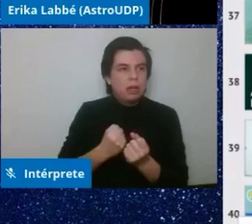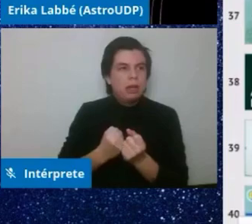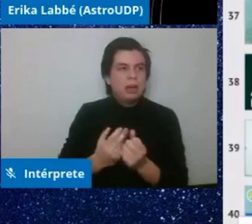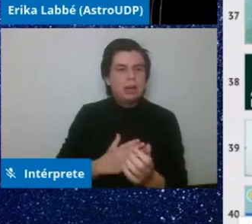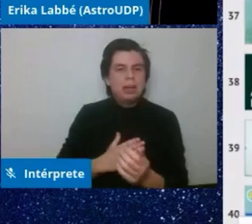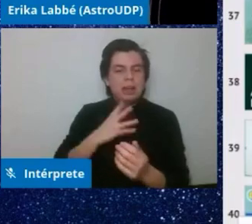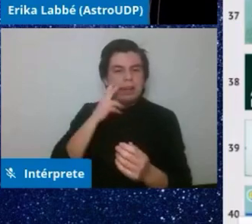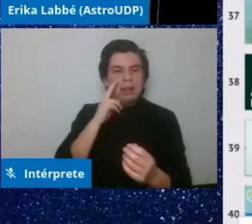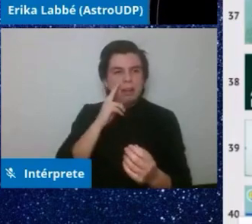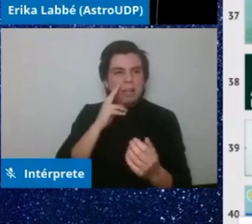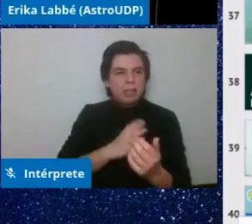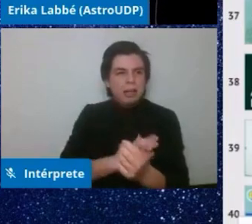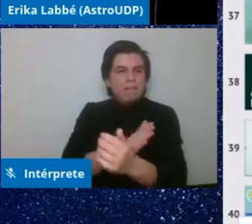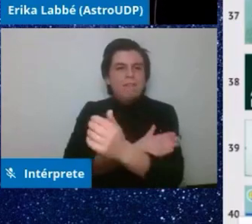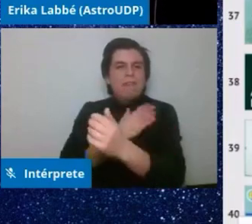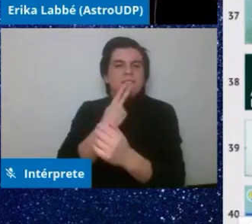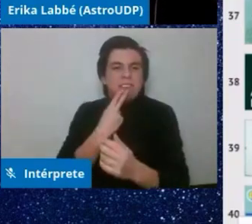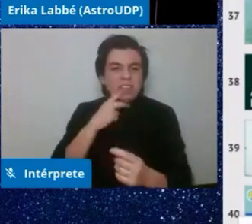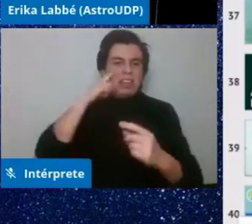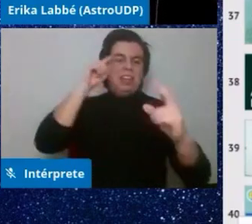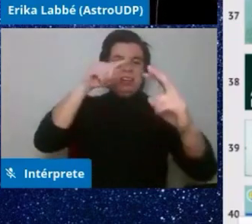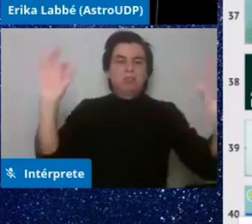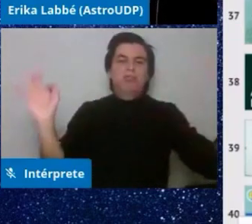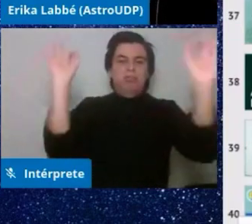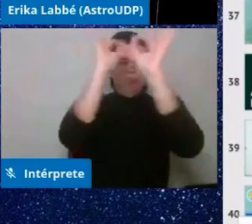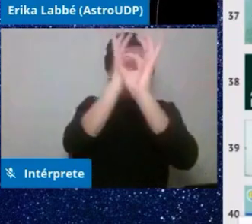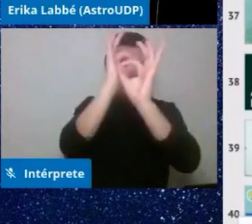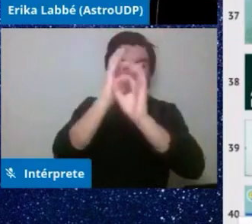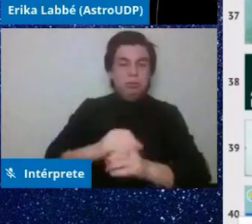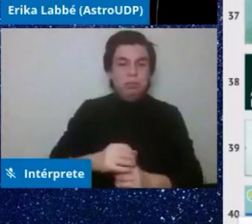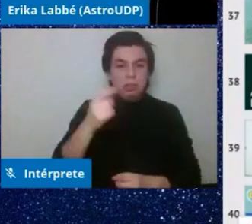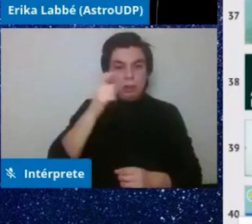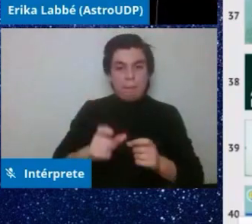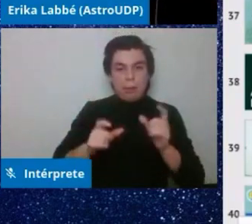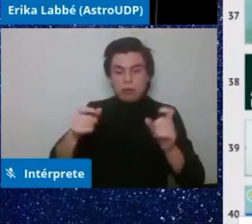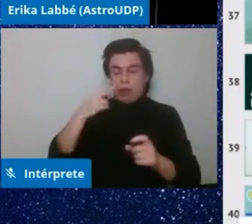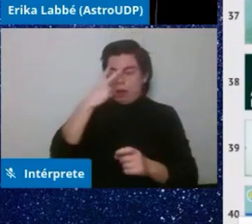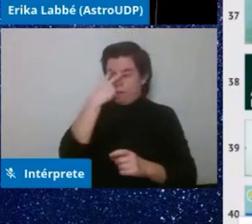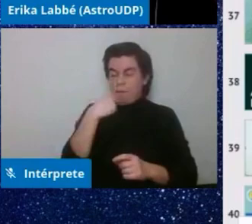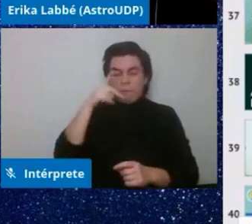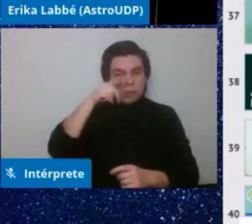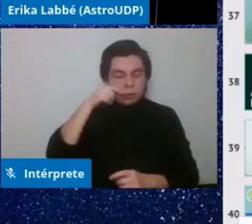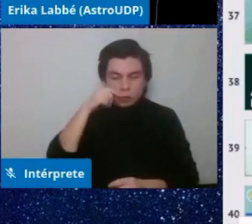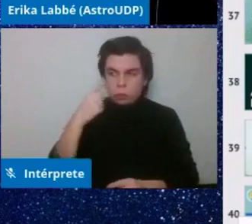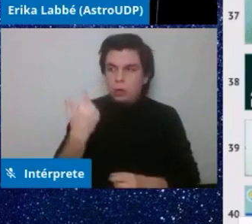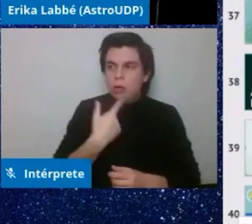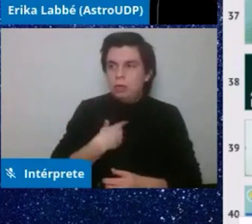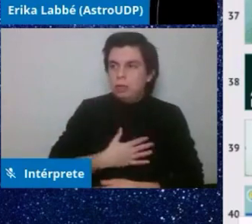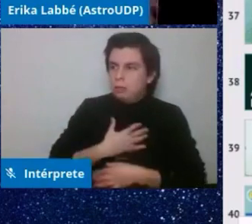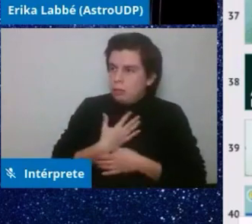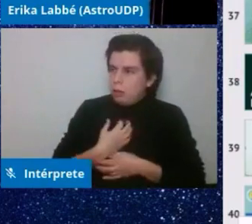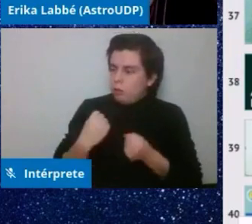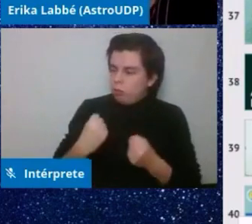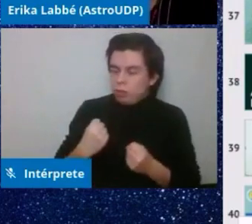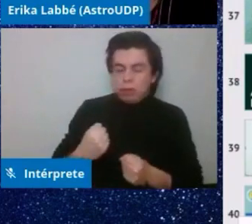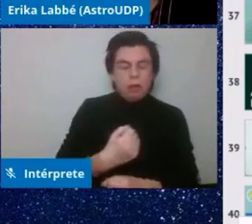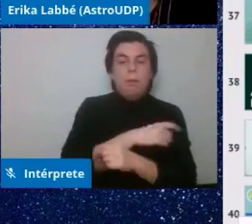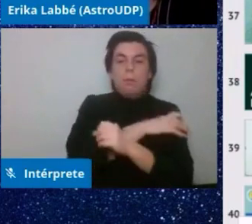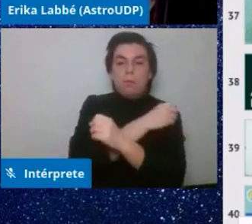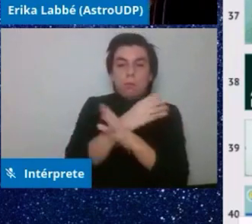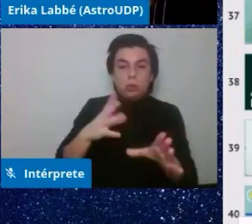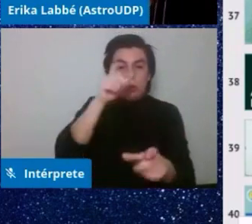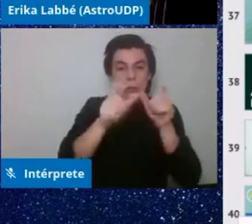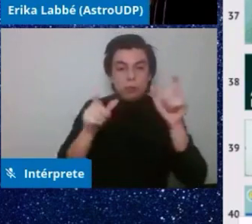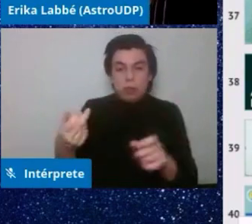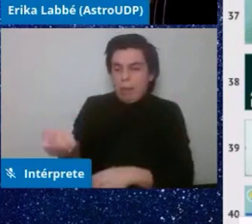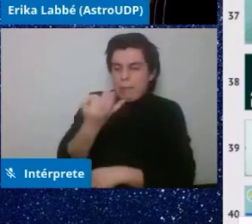fenómeno fue potente para las personas con discapacidad visual. Hubieron muchos así que realmente me dijeron, anda, gracias, esto no, como